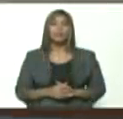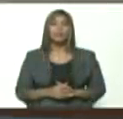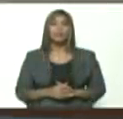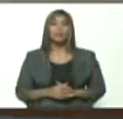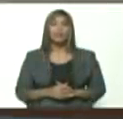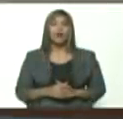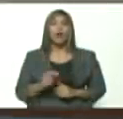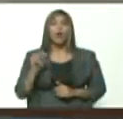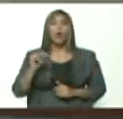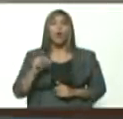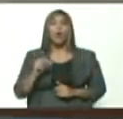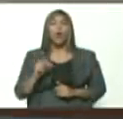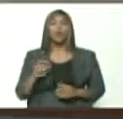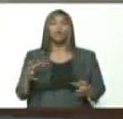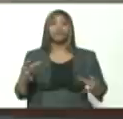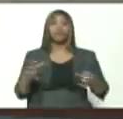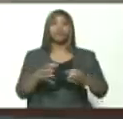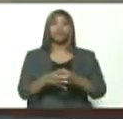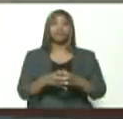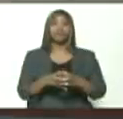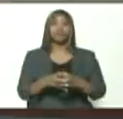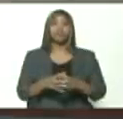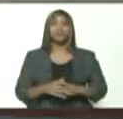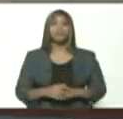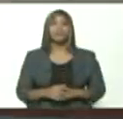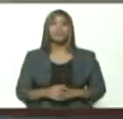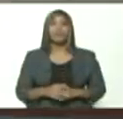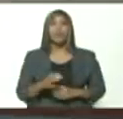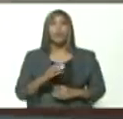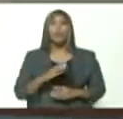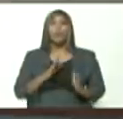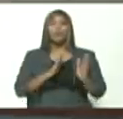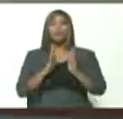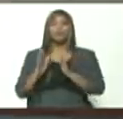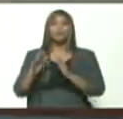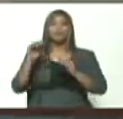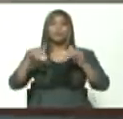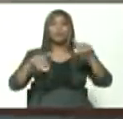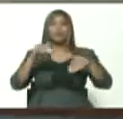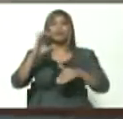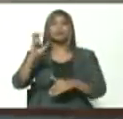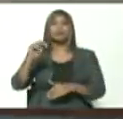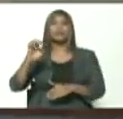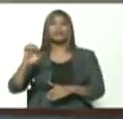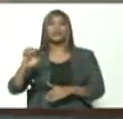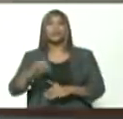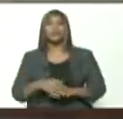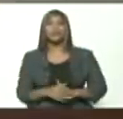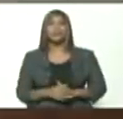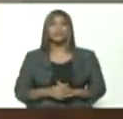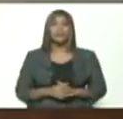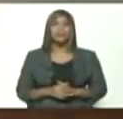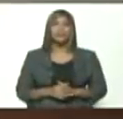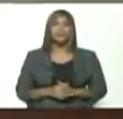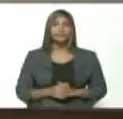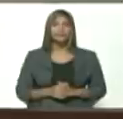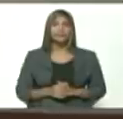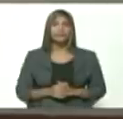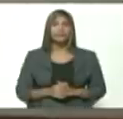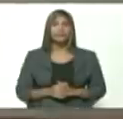tomadas hoy por el directorio del Consejo Nacional Electoral, órgano